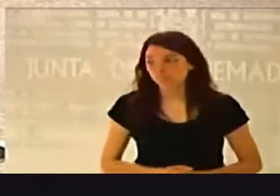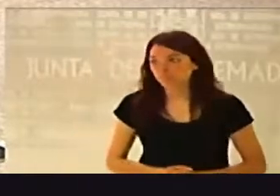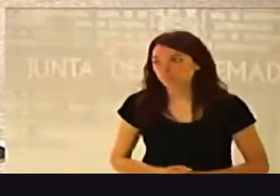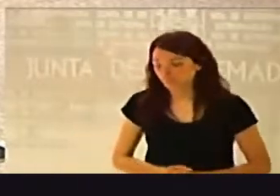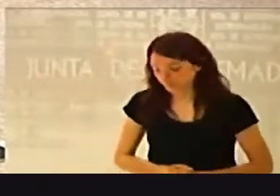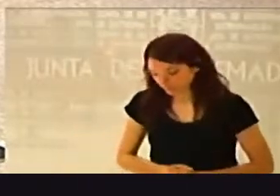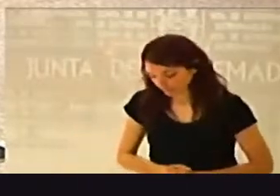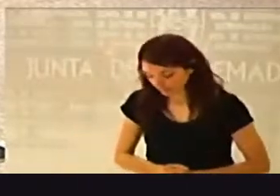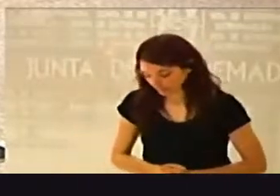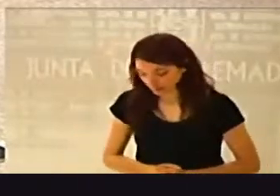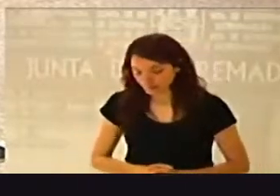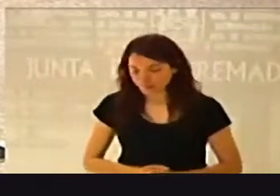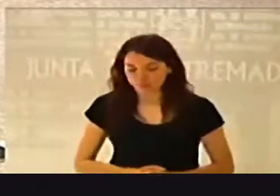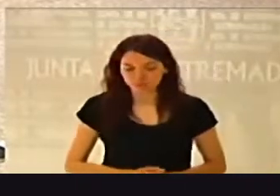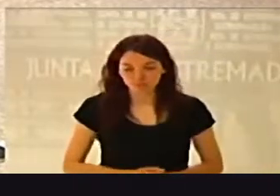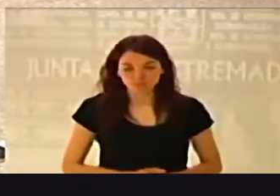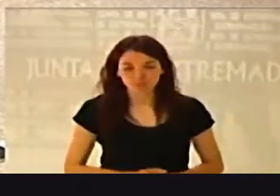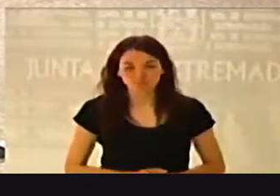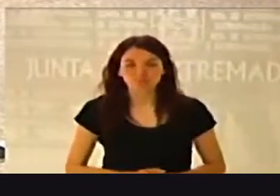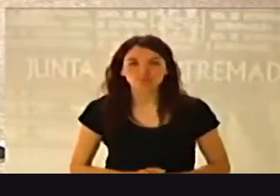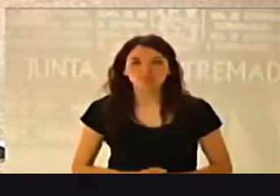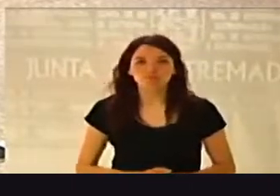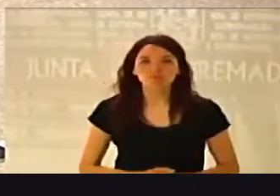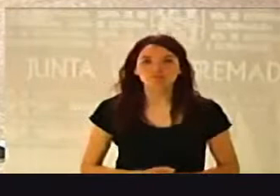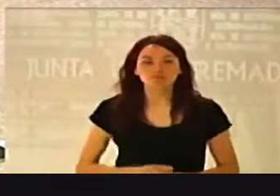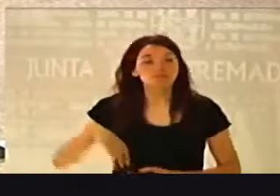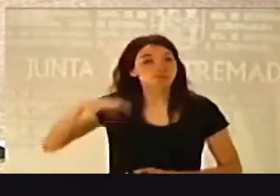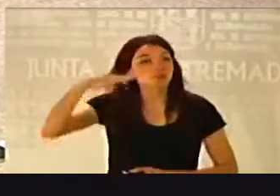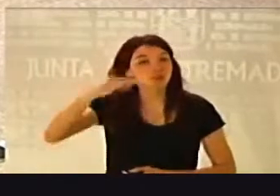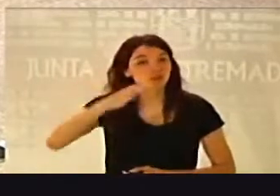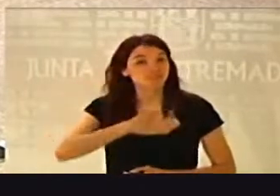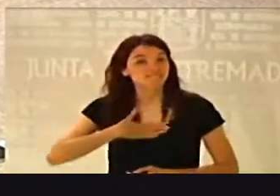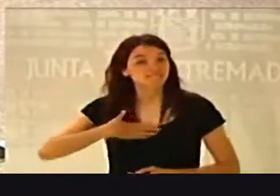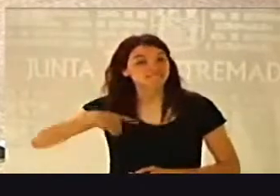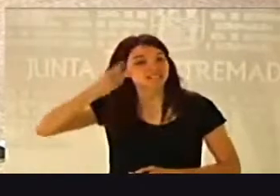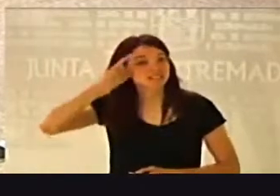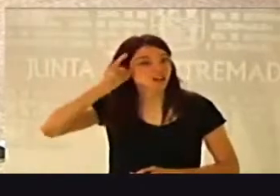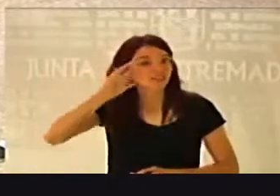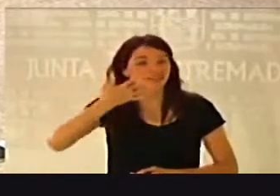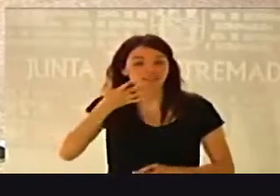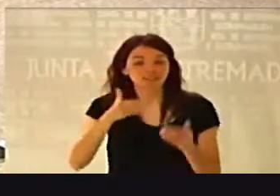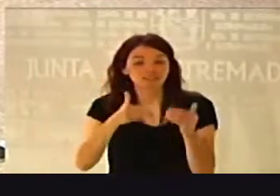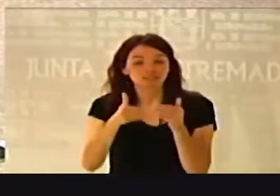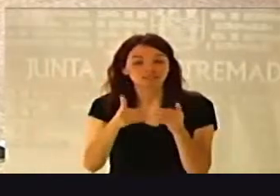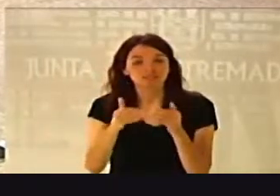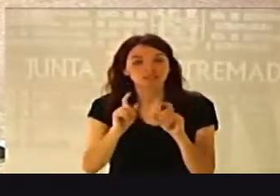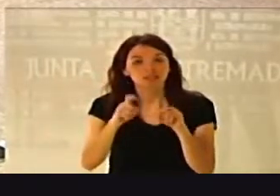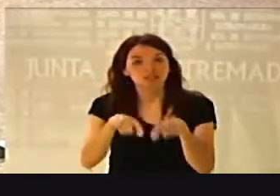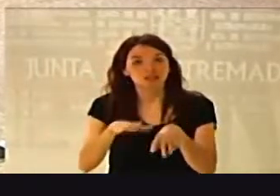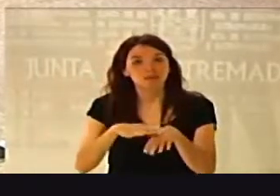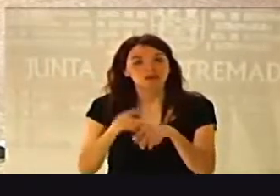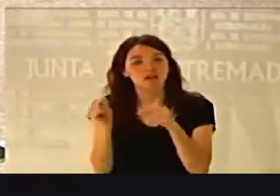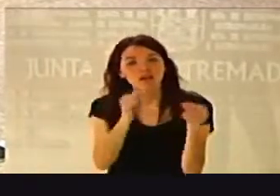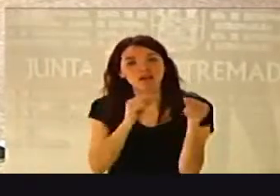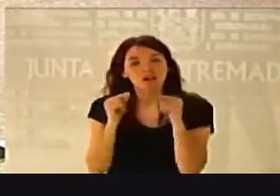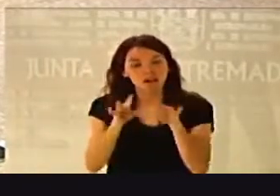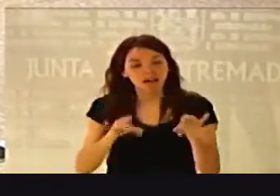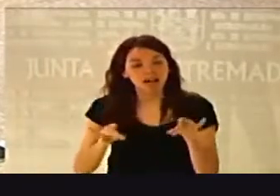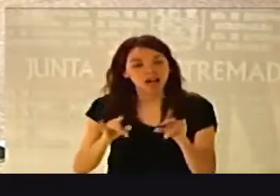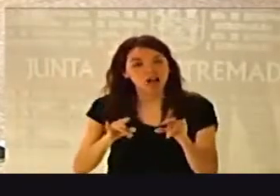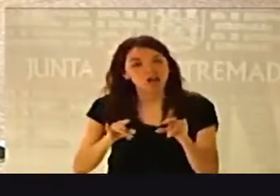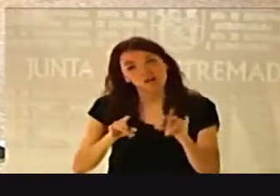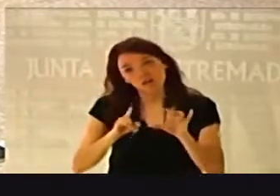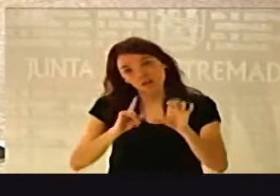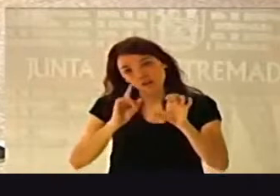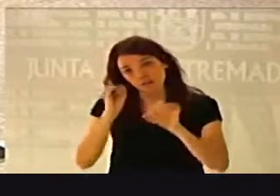Sí, Alberto, adelante. No, quería únicamente saber si ya hay fechas para el debate del estado de la región y